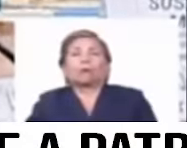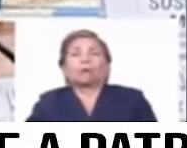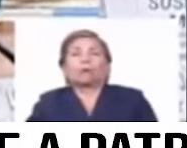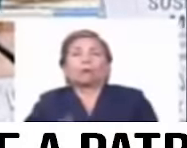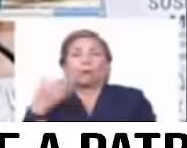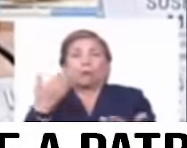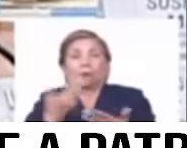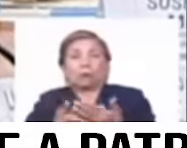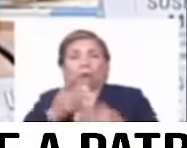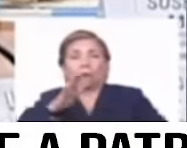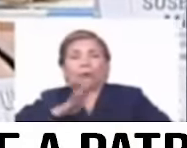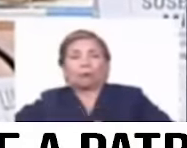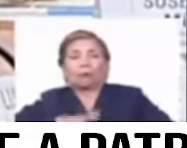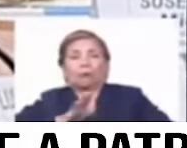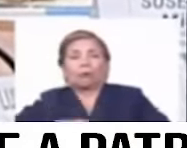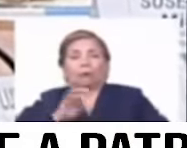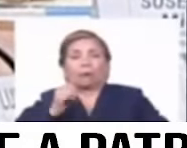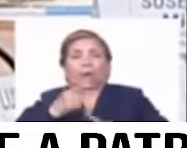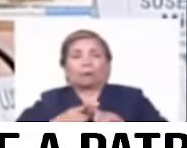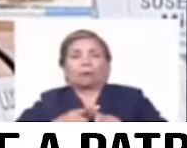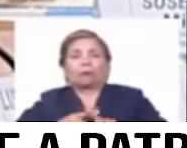llegó a advertir al ex